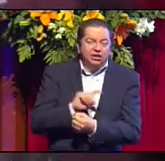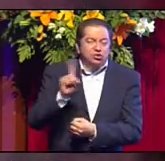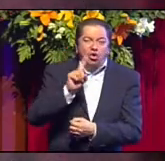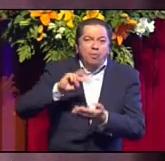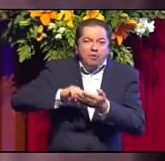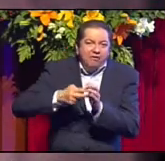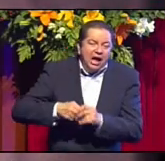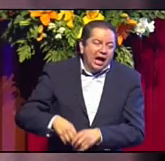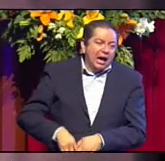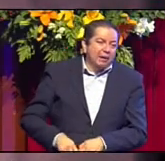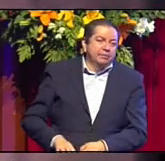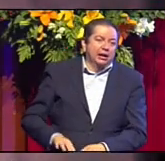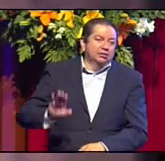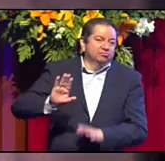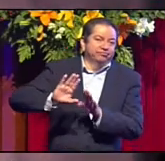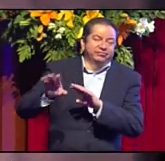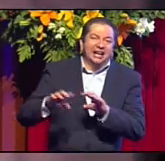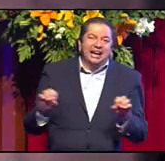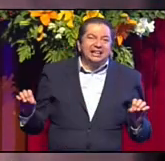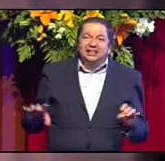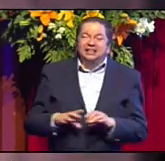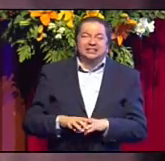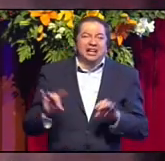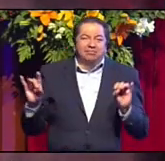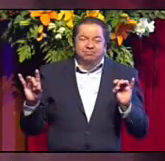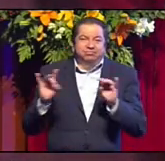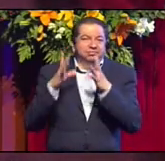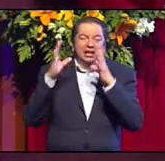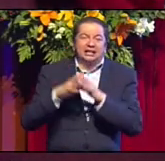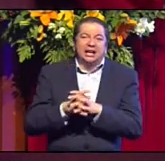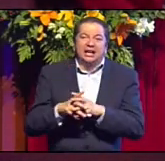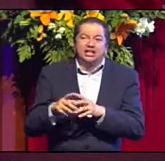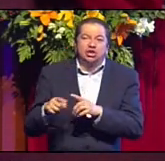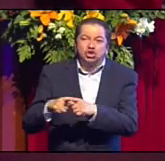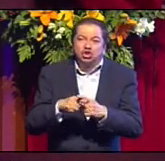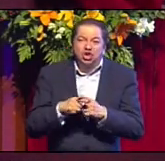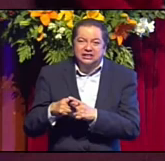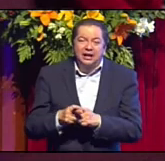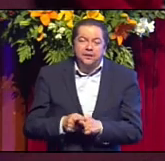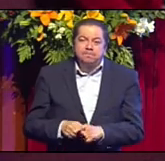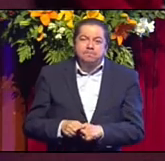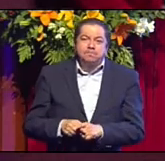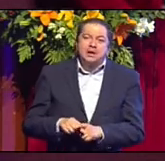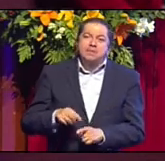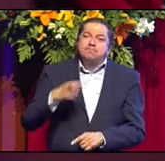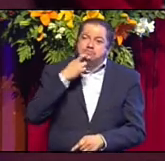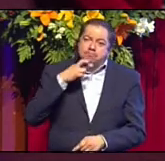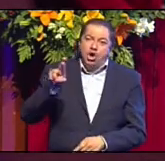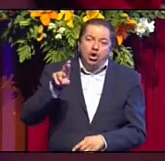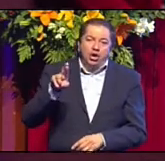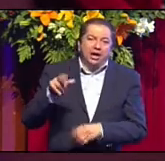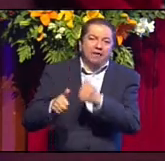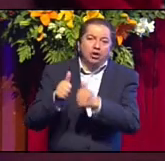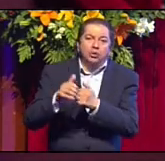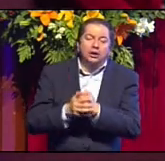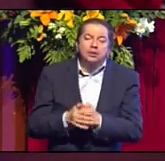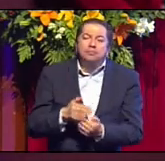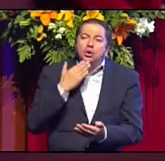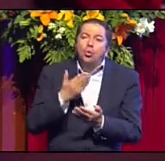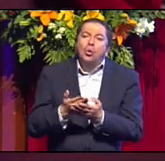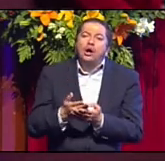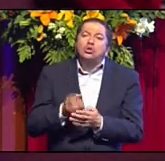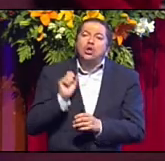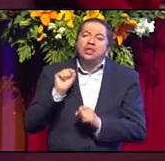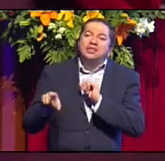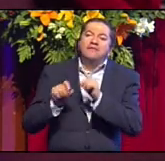lío. Si después del estallido social ya nada con Carabineros, son los que están peor evaluados. Pero cuando los defendía,